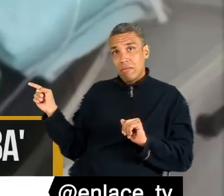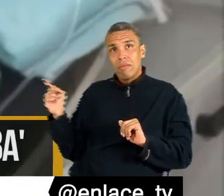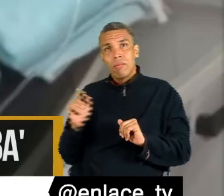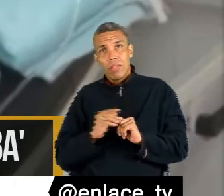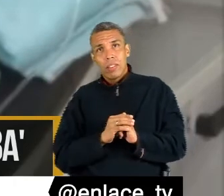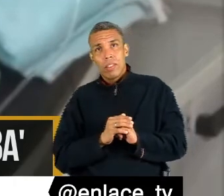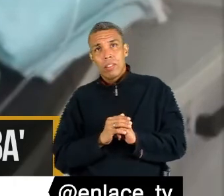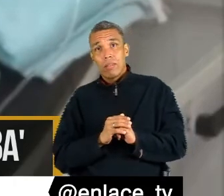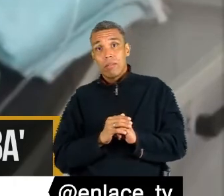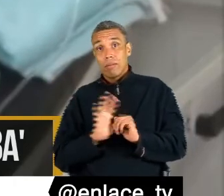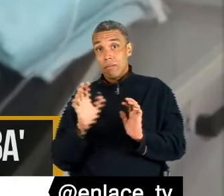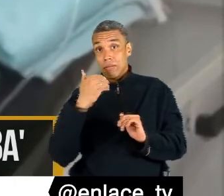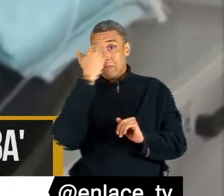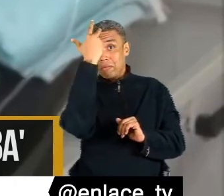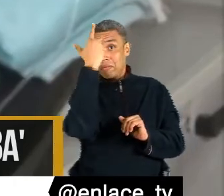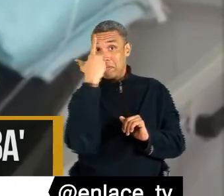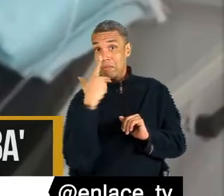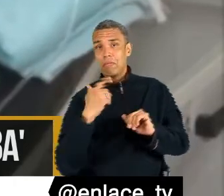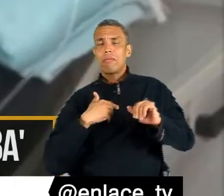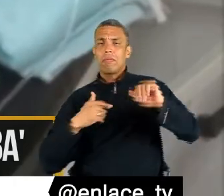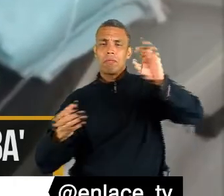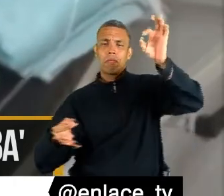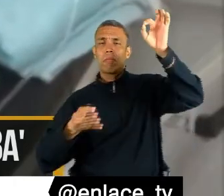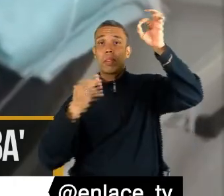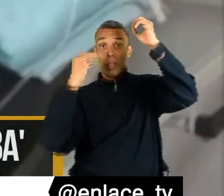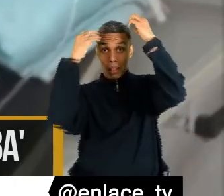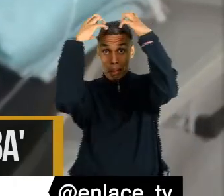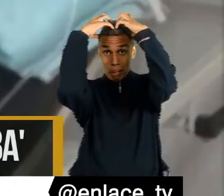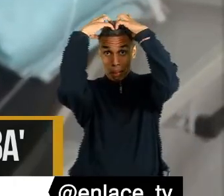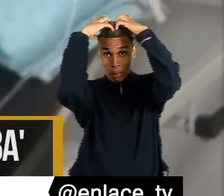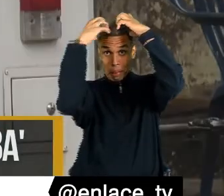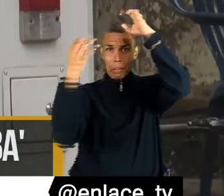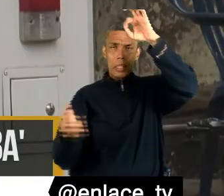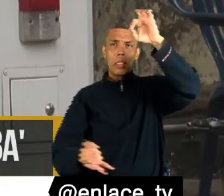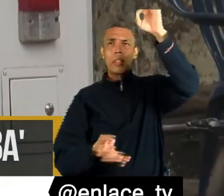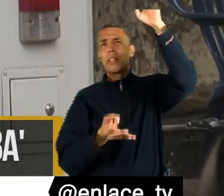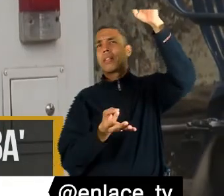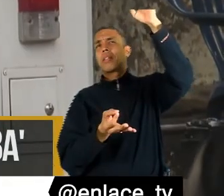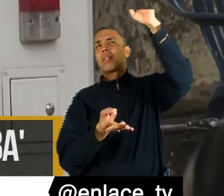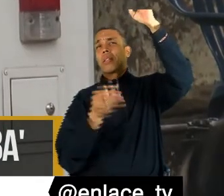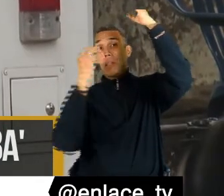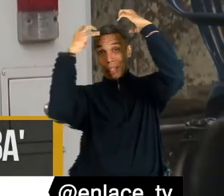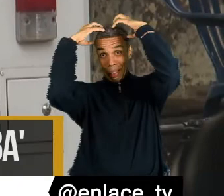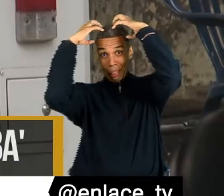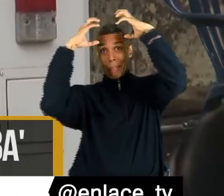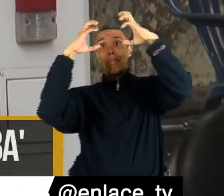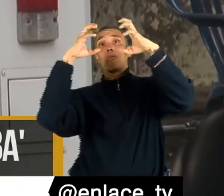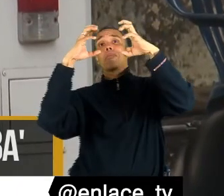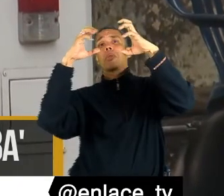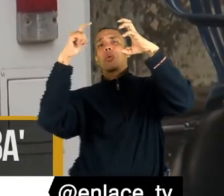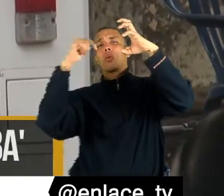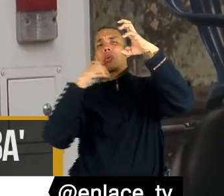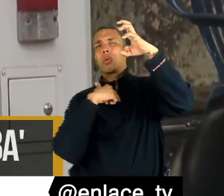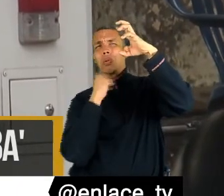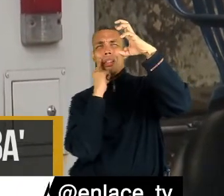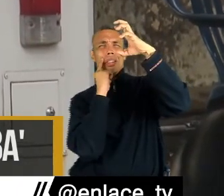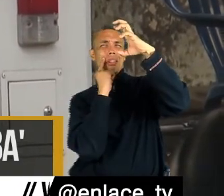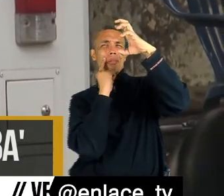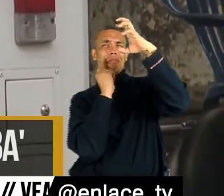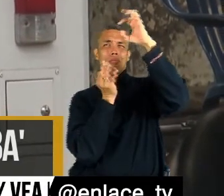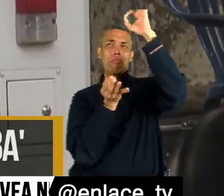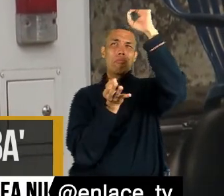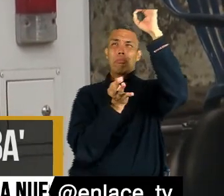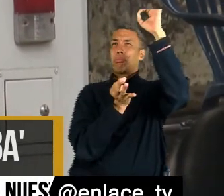unos exámenes donde le sale mancha de sangre en el cerebro al hombre. Pues ya por parte del hospital se hizo la remisión